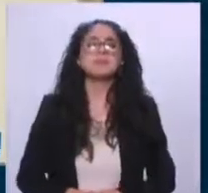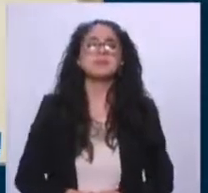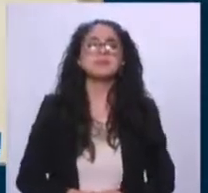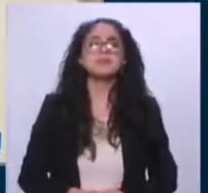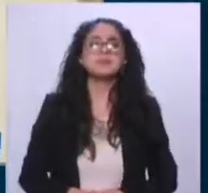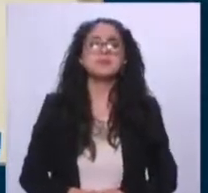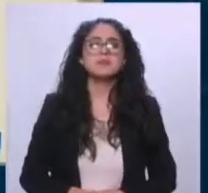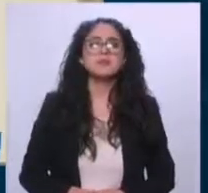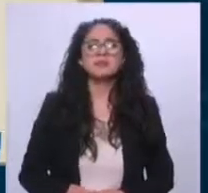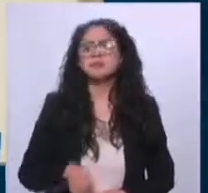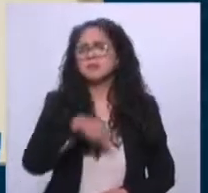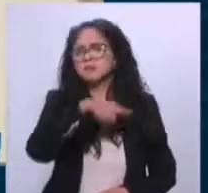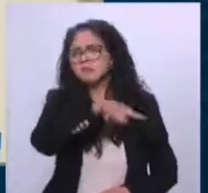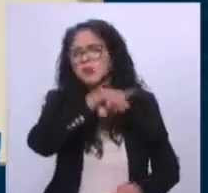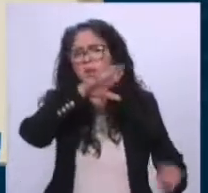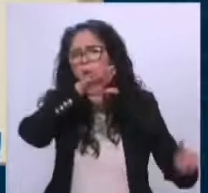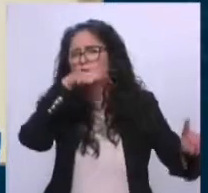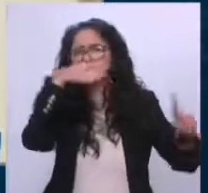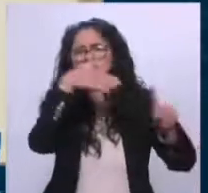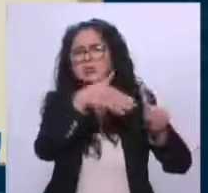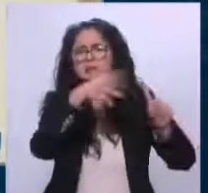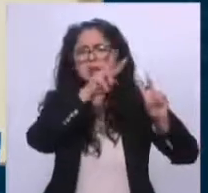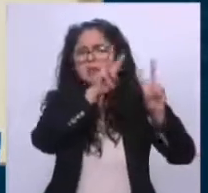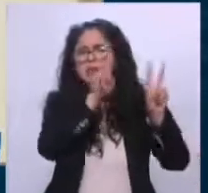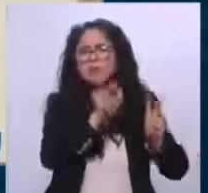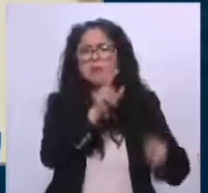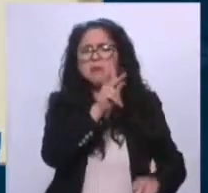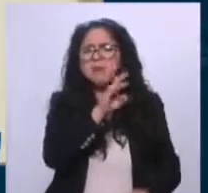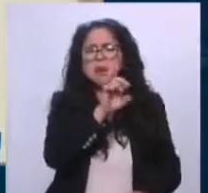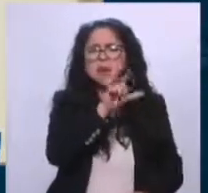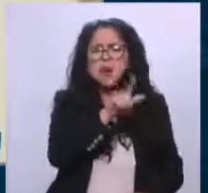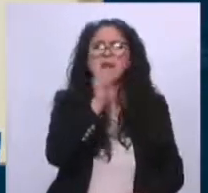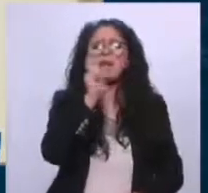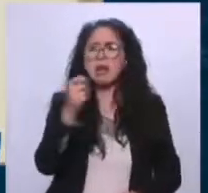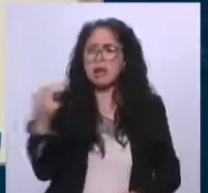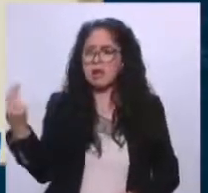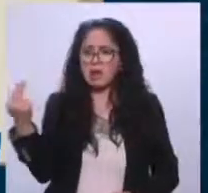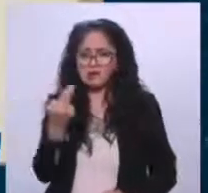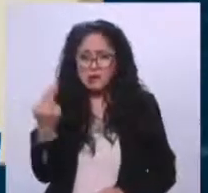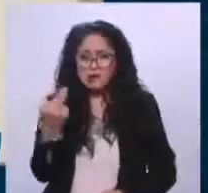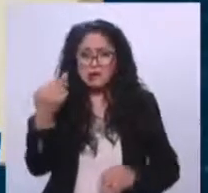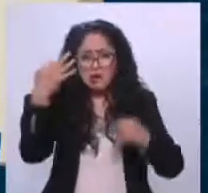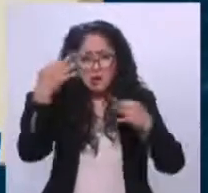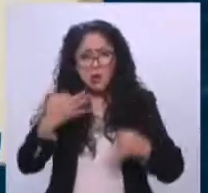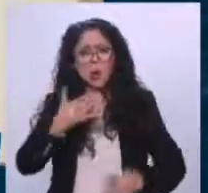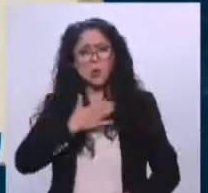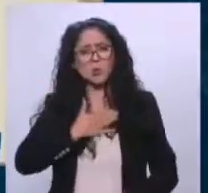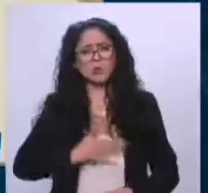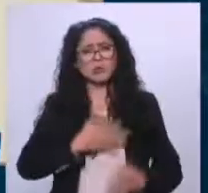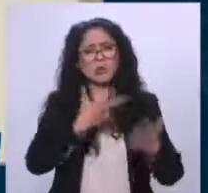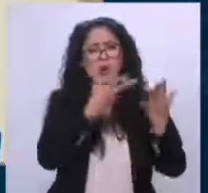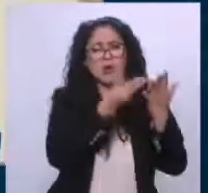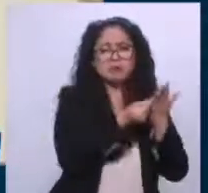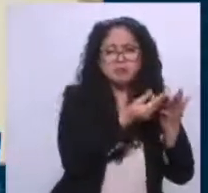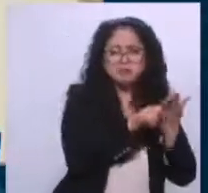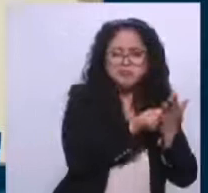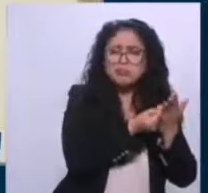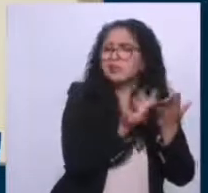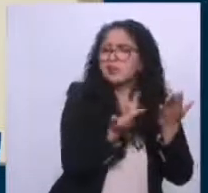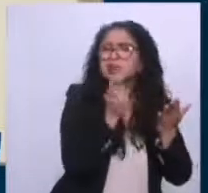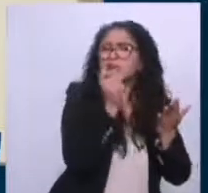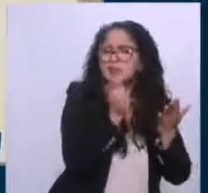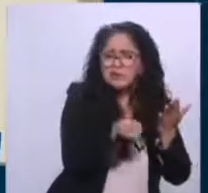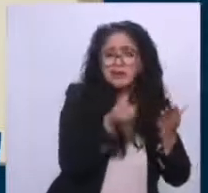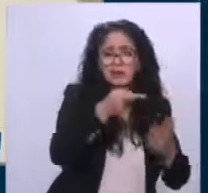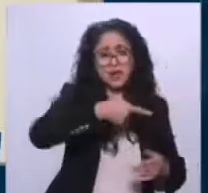la finalidad de este nuevo sistema penal acusatorio es una justicia restaurativa, ¿no? Es decir, resarcir del daño causado por la